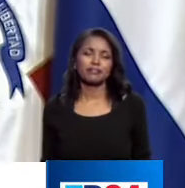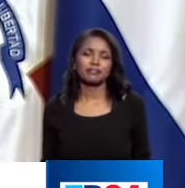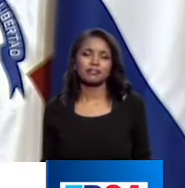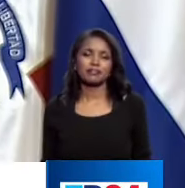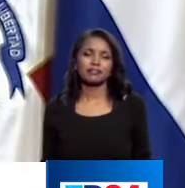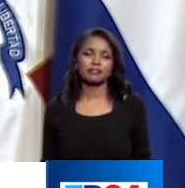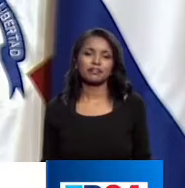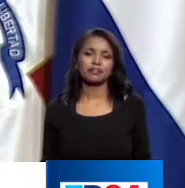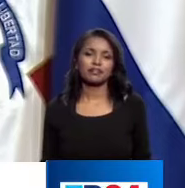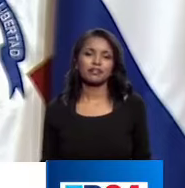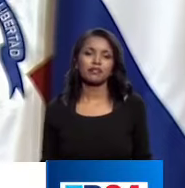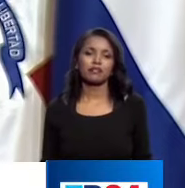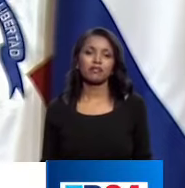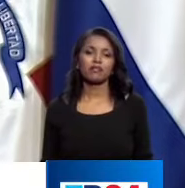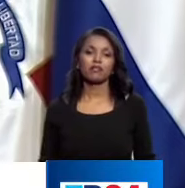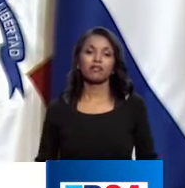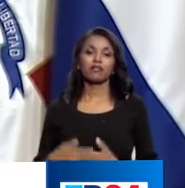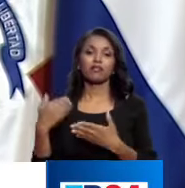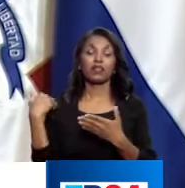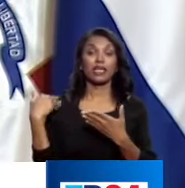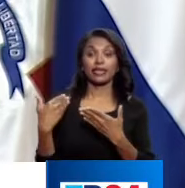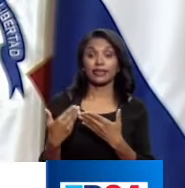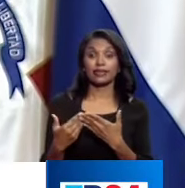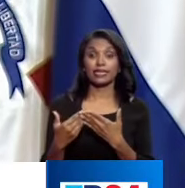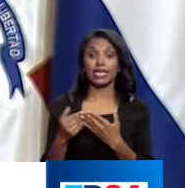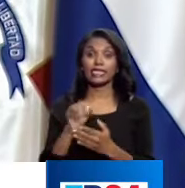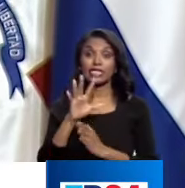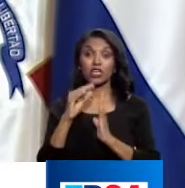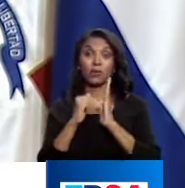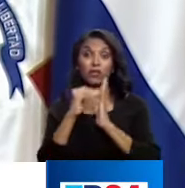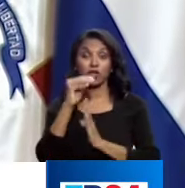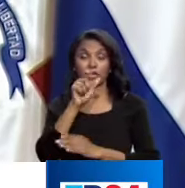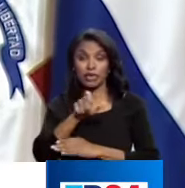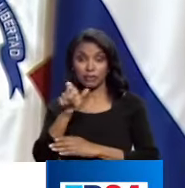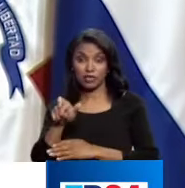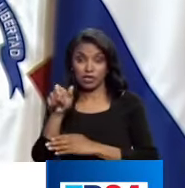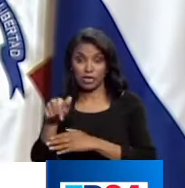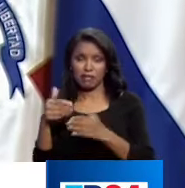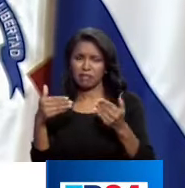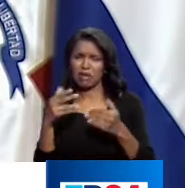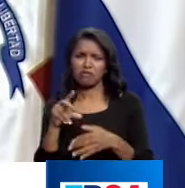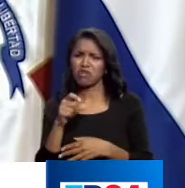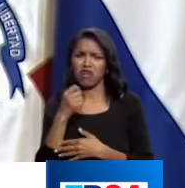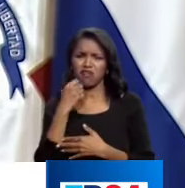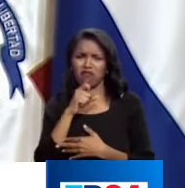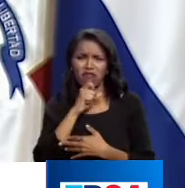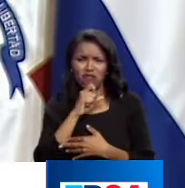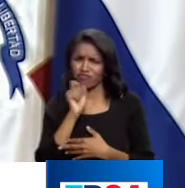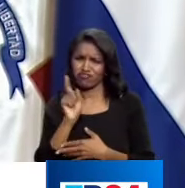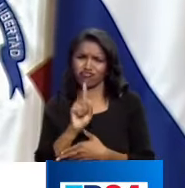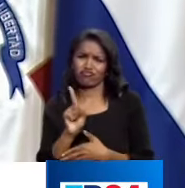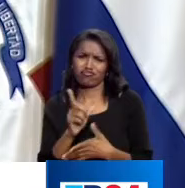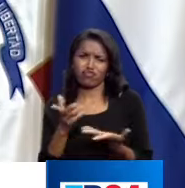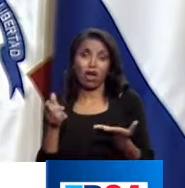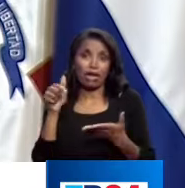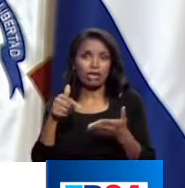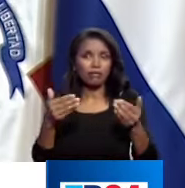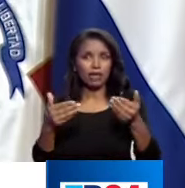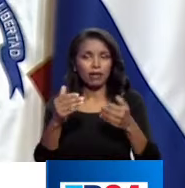Traer 5 millones de turistas a Panamá no es difícil. Nosotros tenemos el potencial, tenemos los